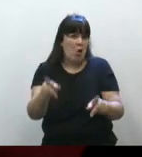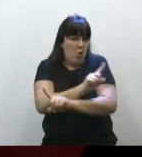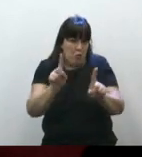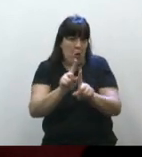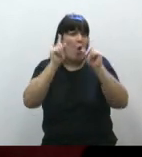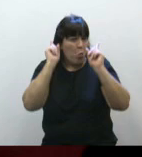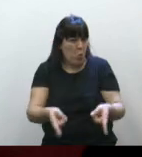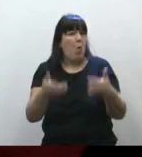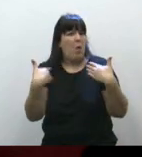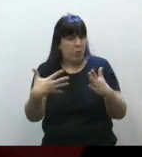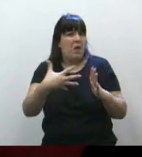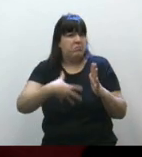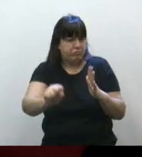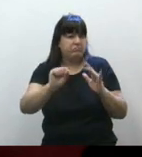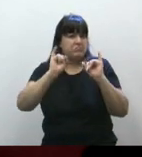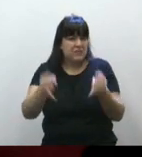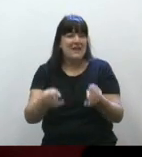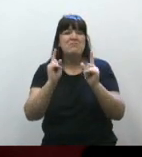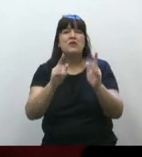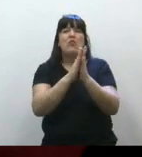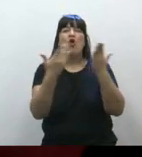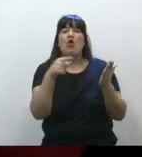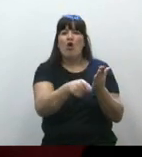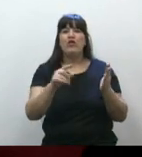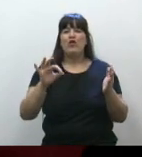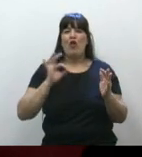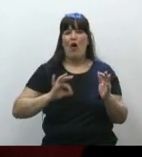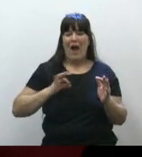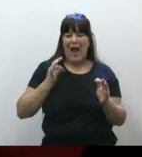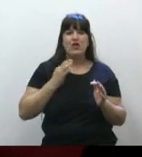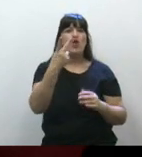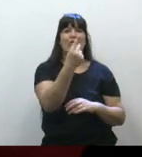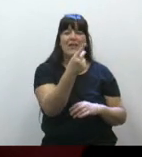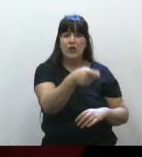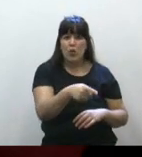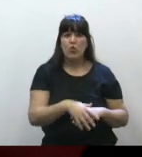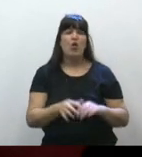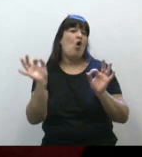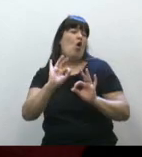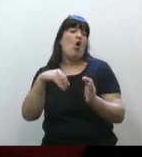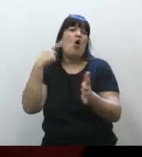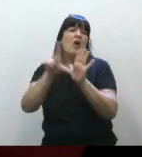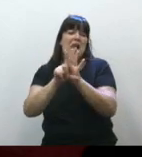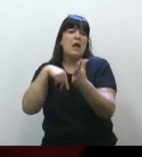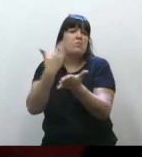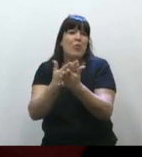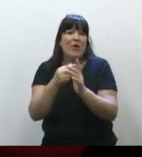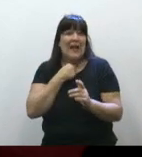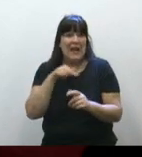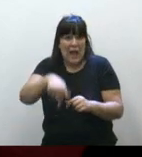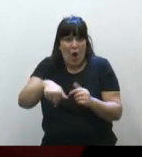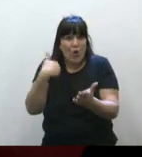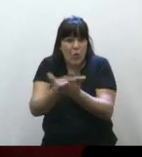circunstancias que prevé el código del año 21 o frente a una ley como ésta que queríamos votar hoy y que